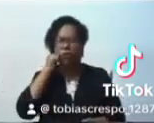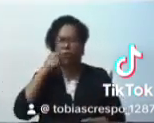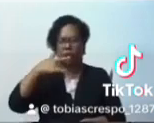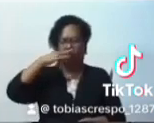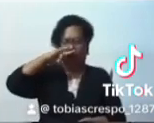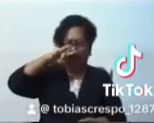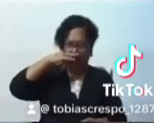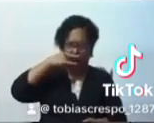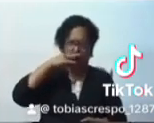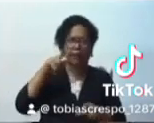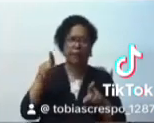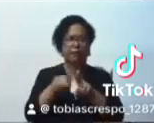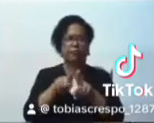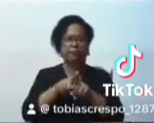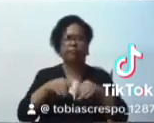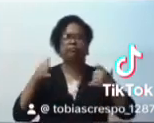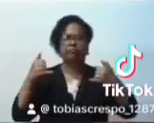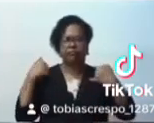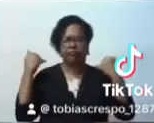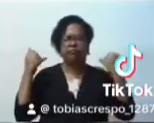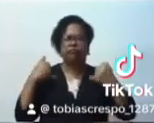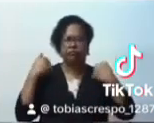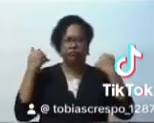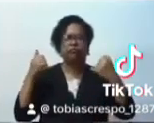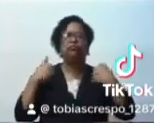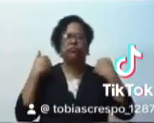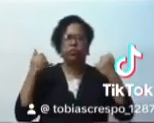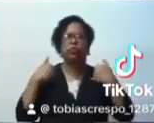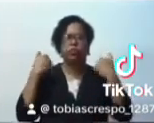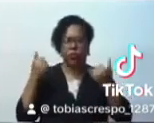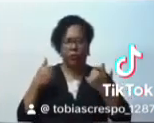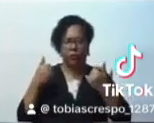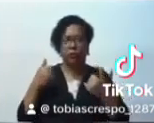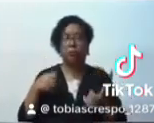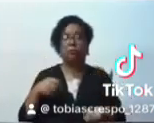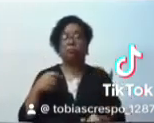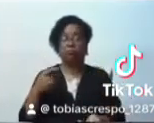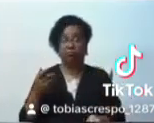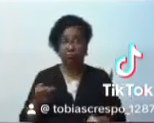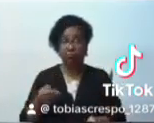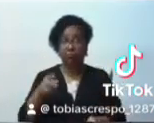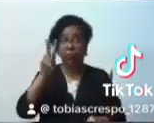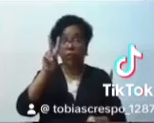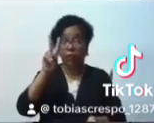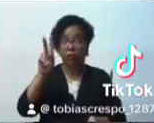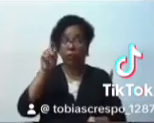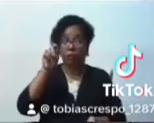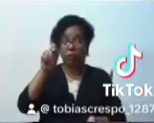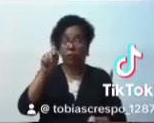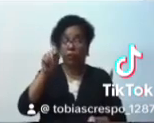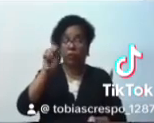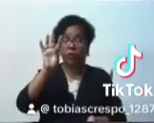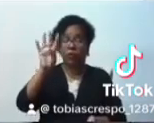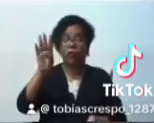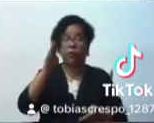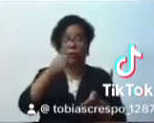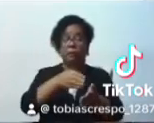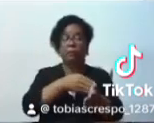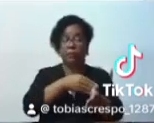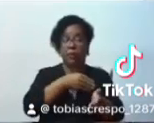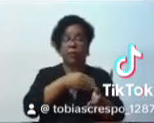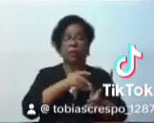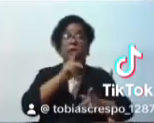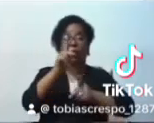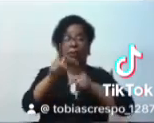su casa hacia las escuelas. 2.4 millones de dominicanos y dominicanas que